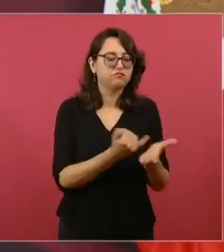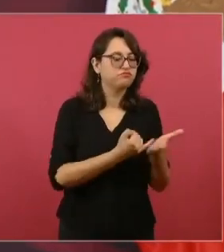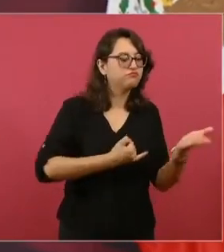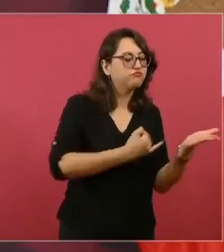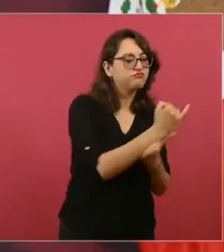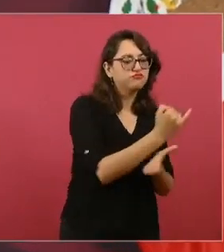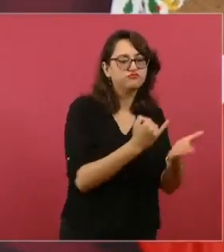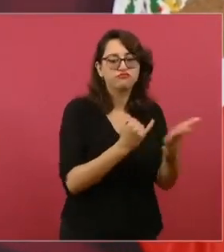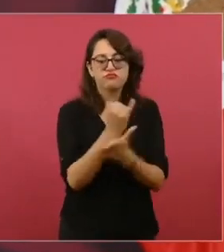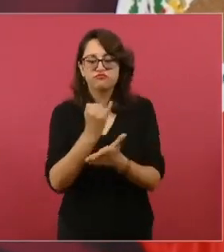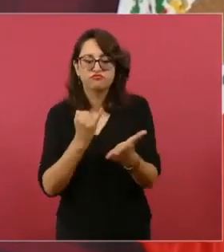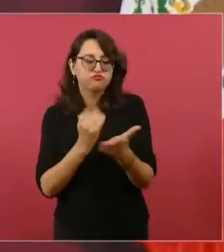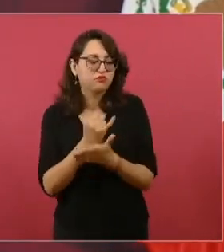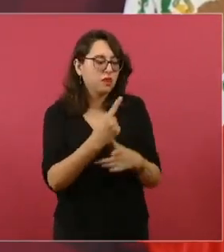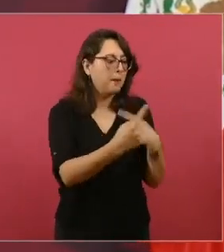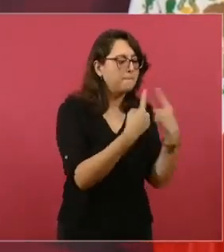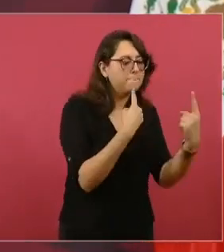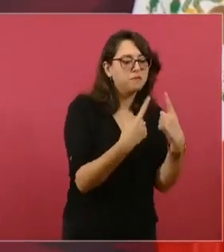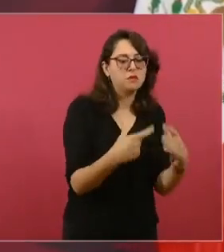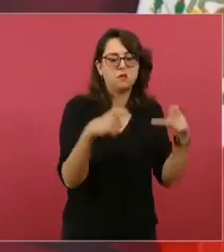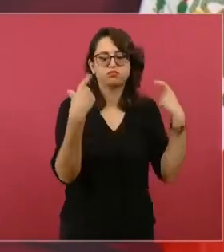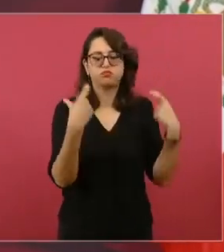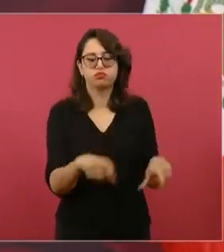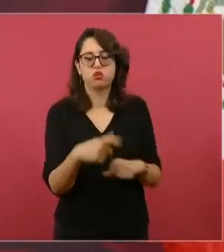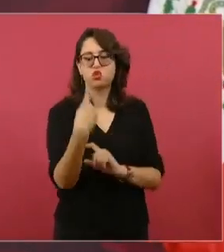La oligarquía es el gobierno de los ricos,